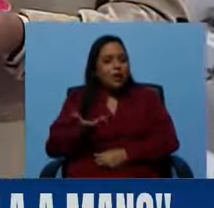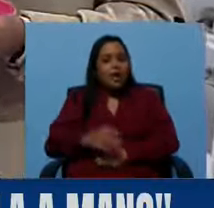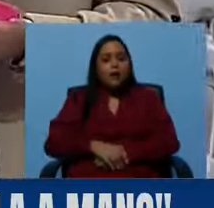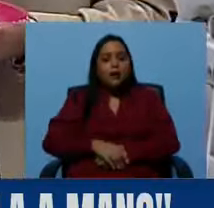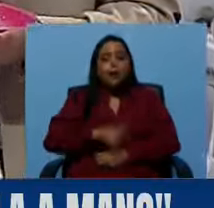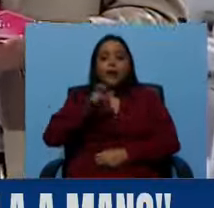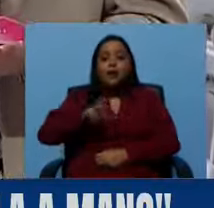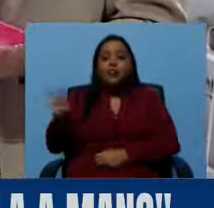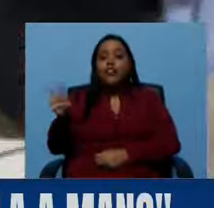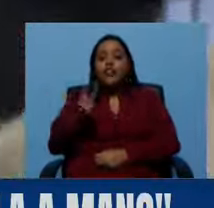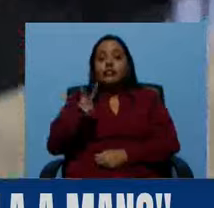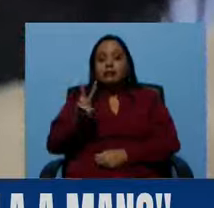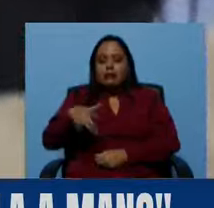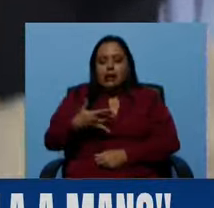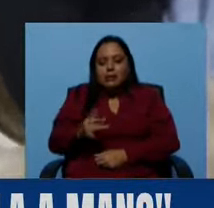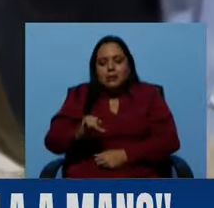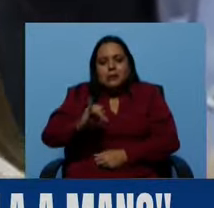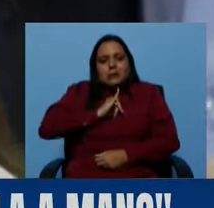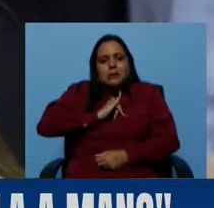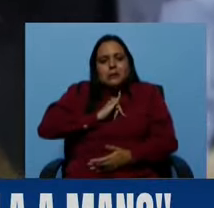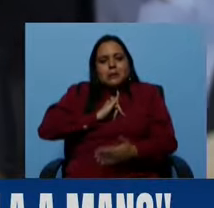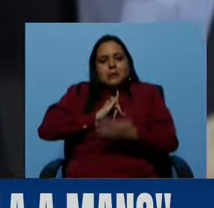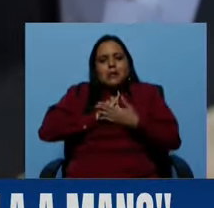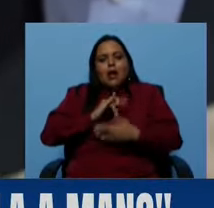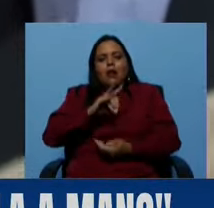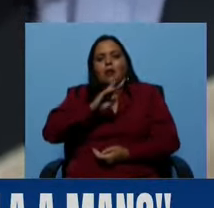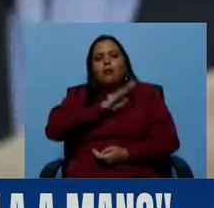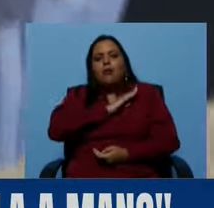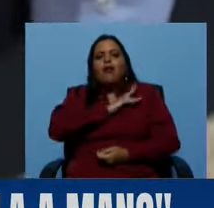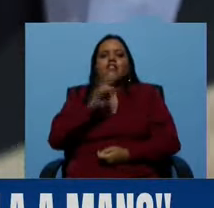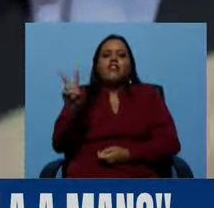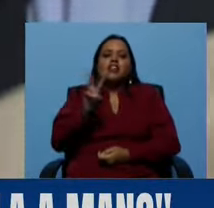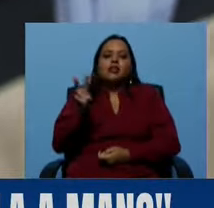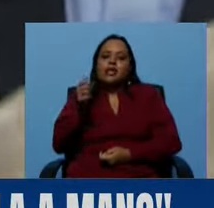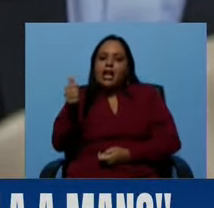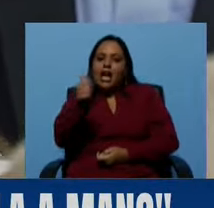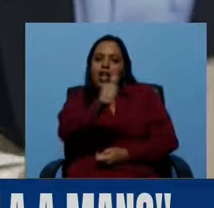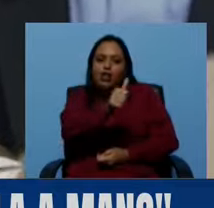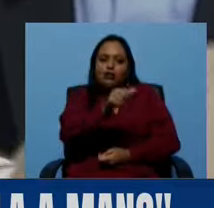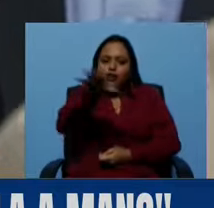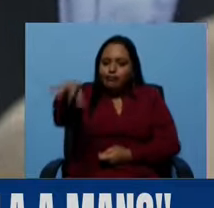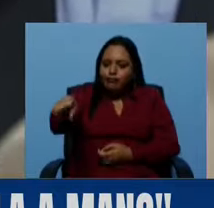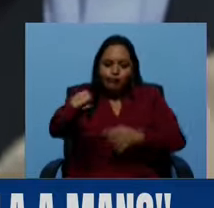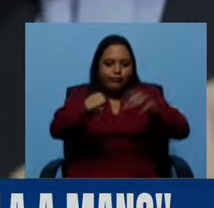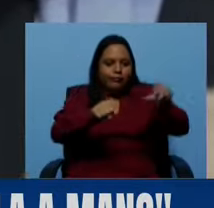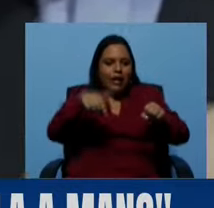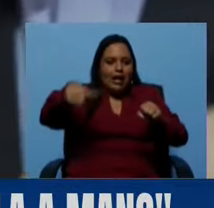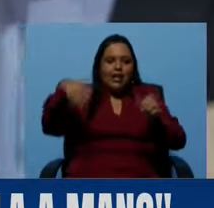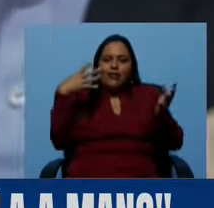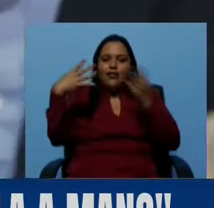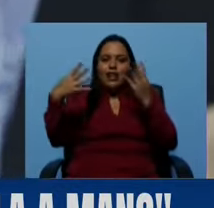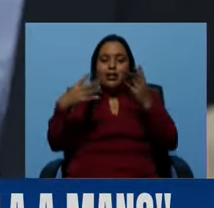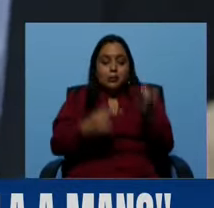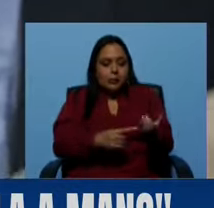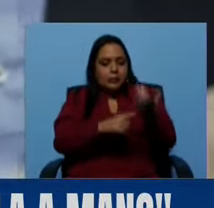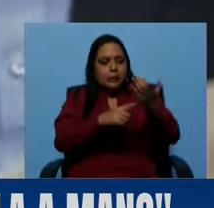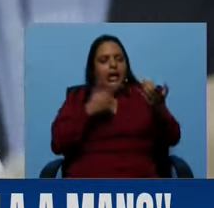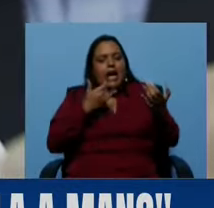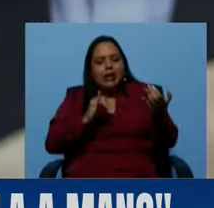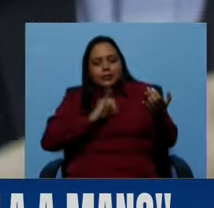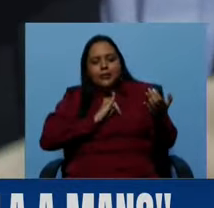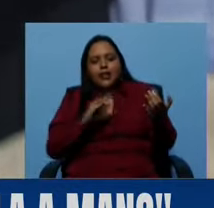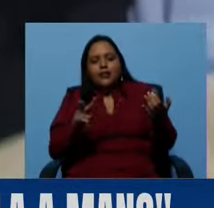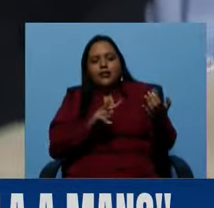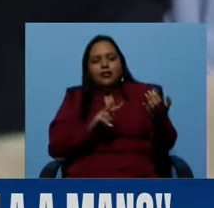venezolano sienta la identidad venezolana en cada uno de los productos que consiguen en esta feria. Así que esta feria está abierta para